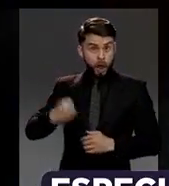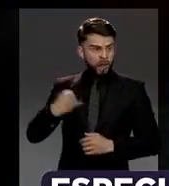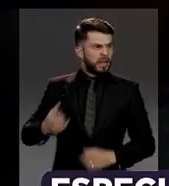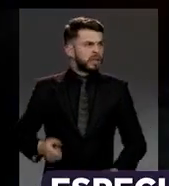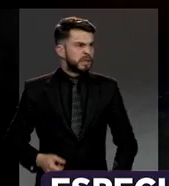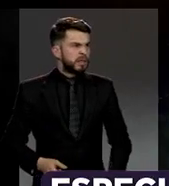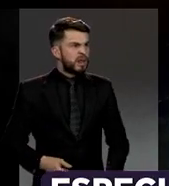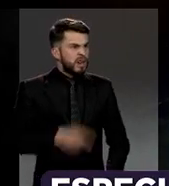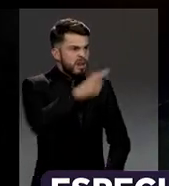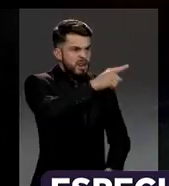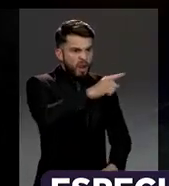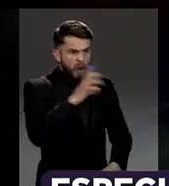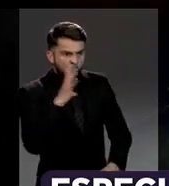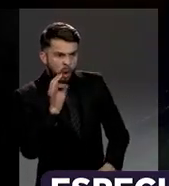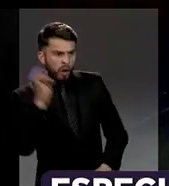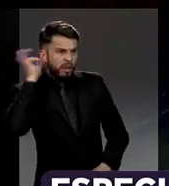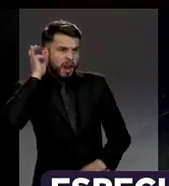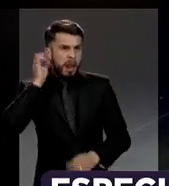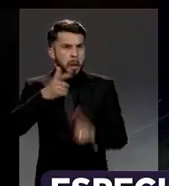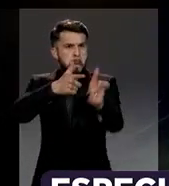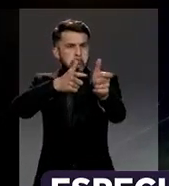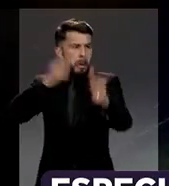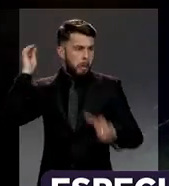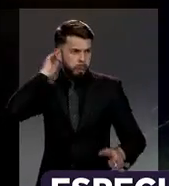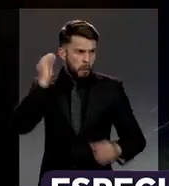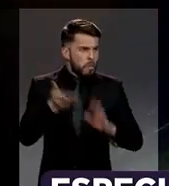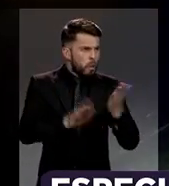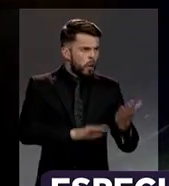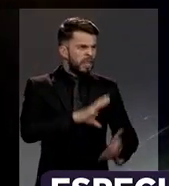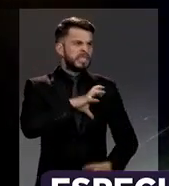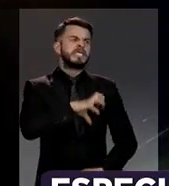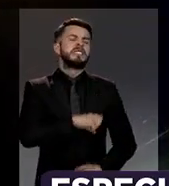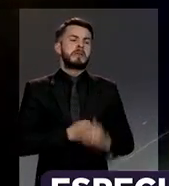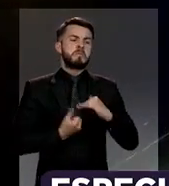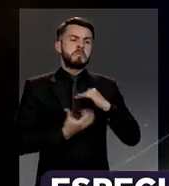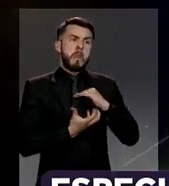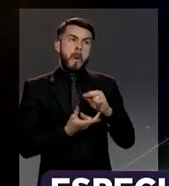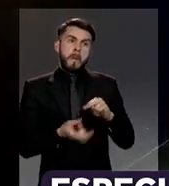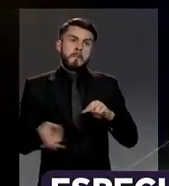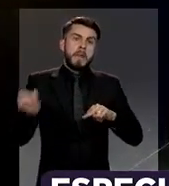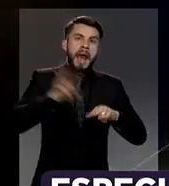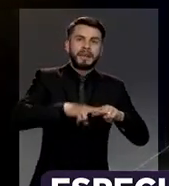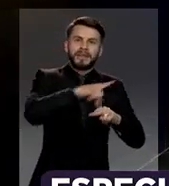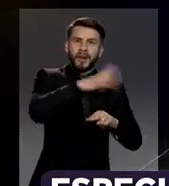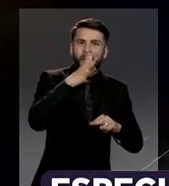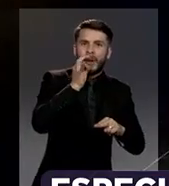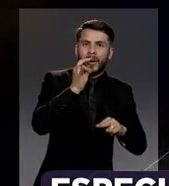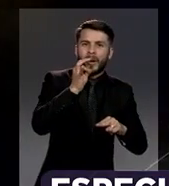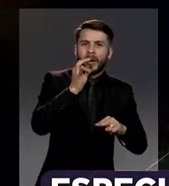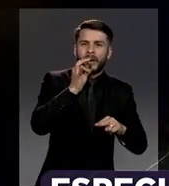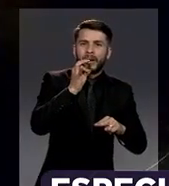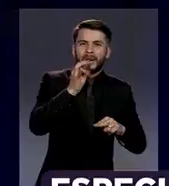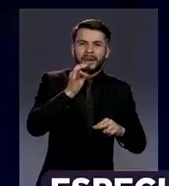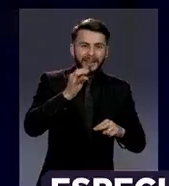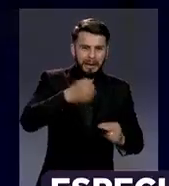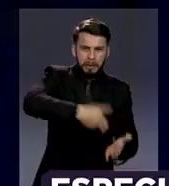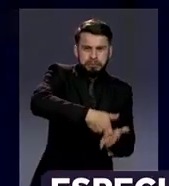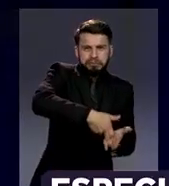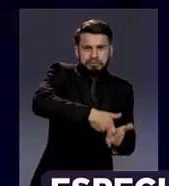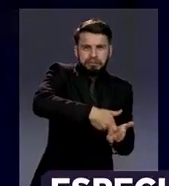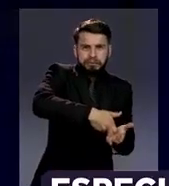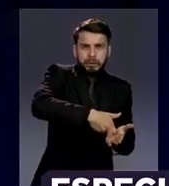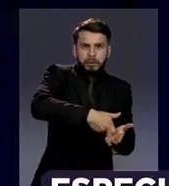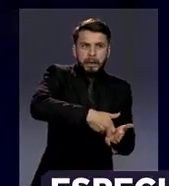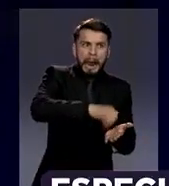osvaldo a dylan sino que además tuvimos una situación en la que la policía vigilancia